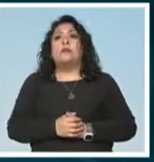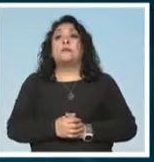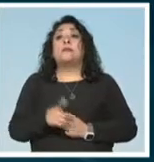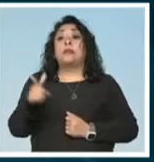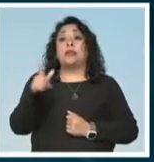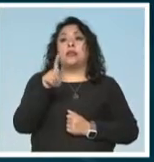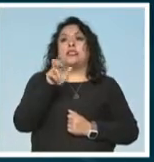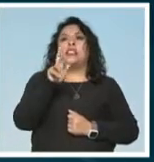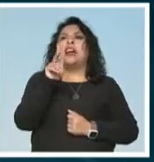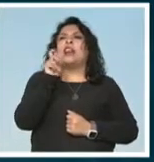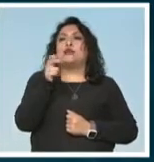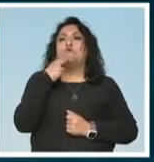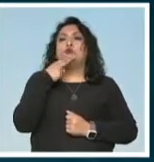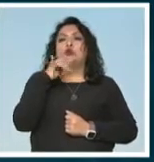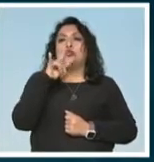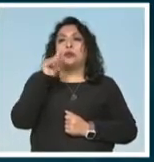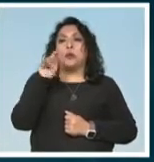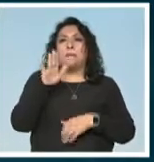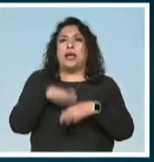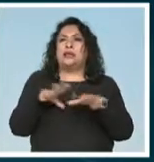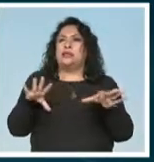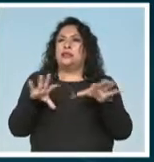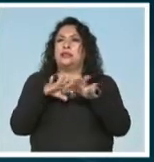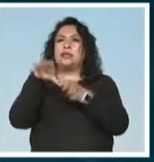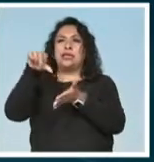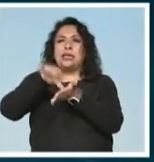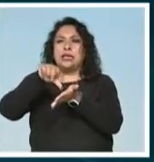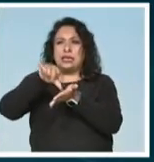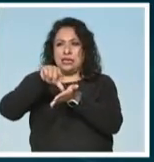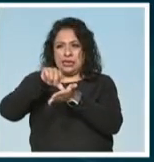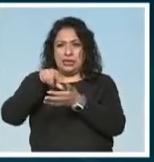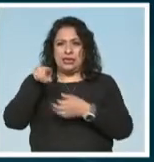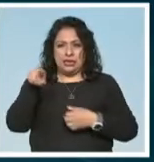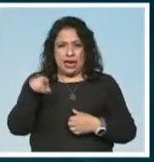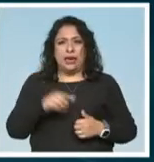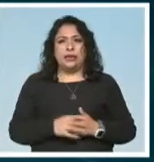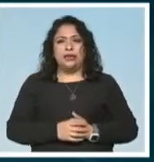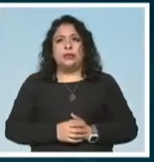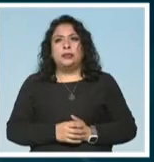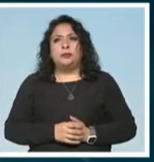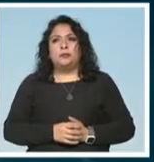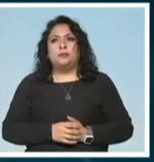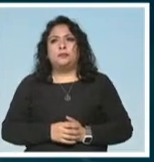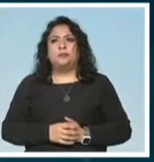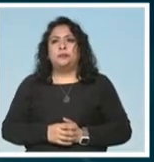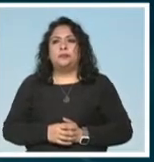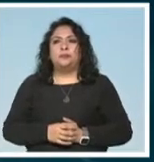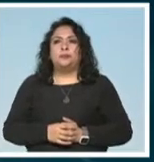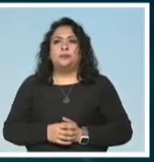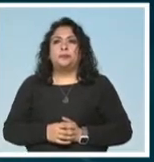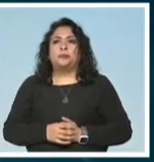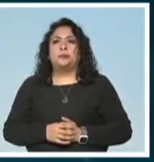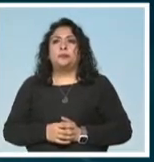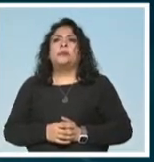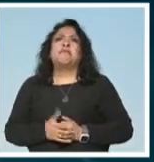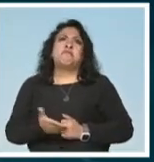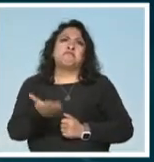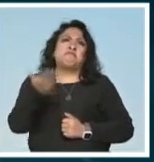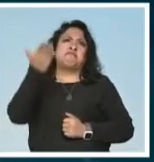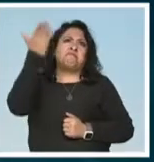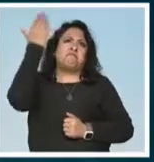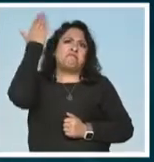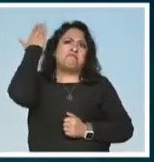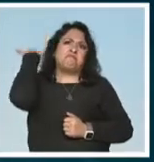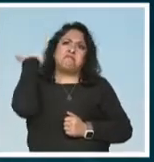Tar is the newest, almost newest instrument of Iran, about